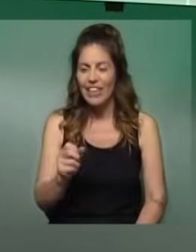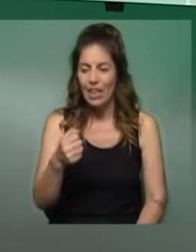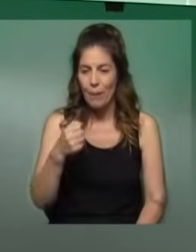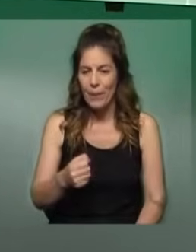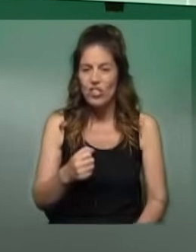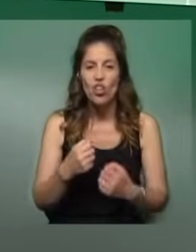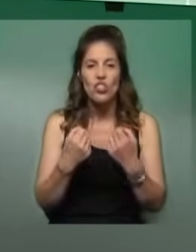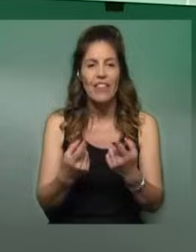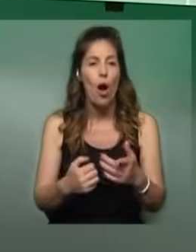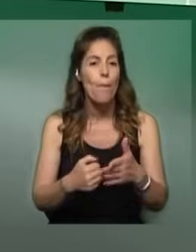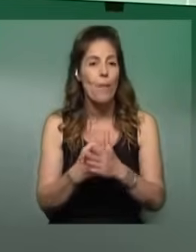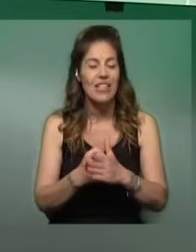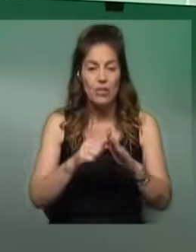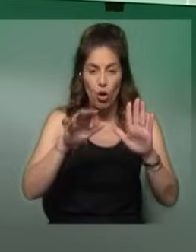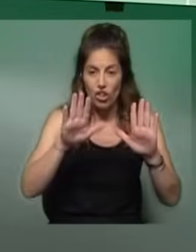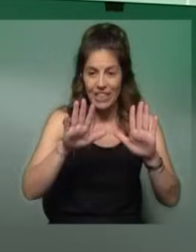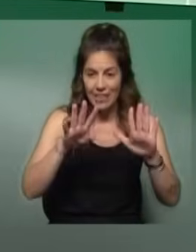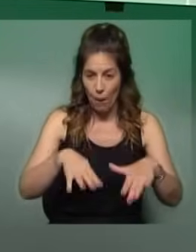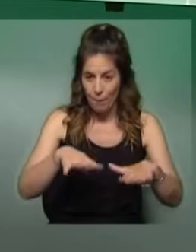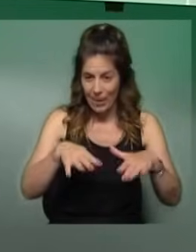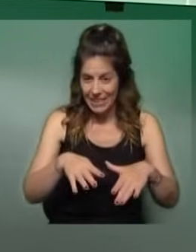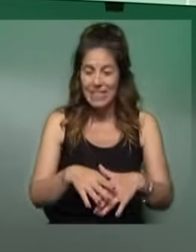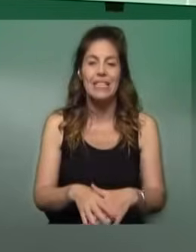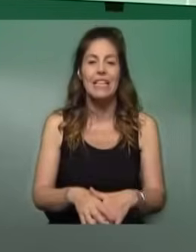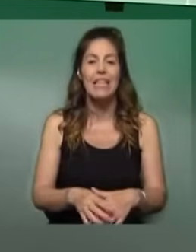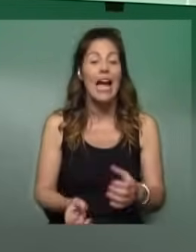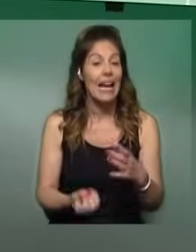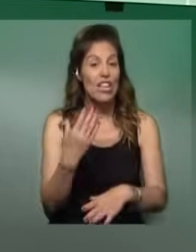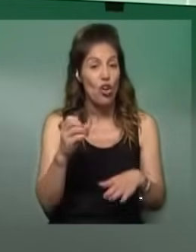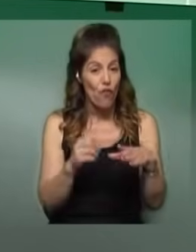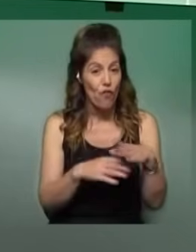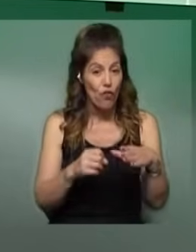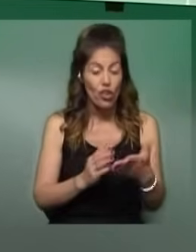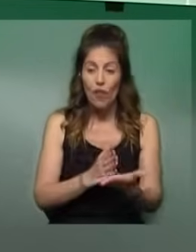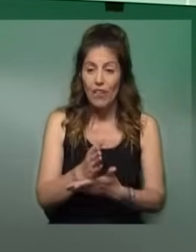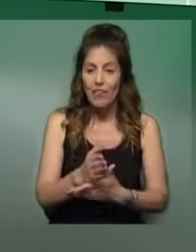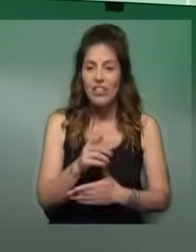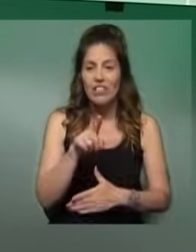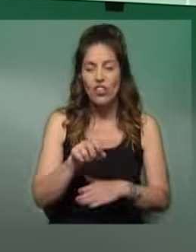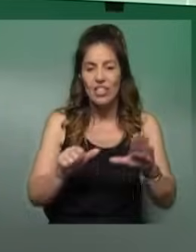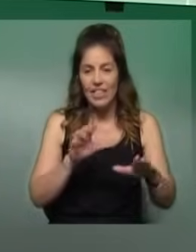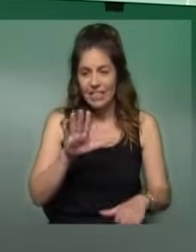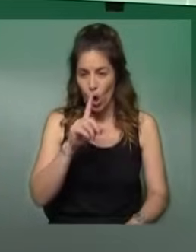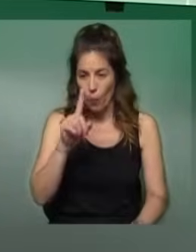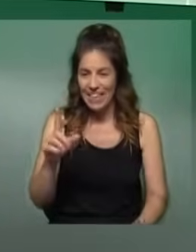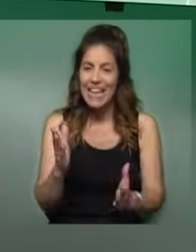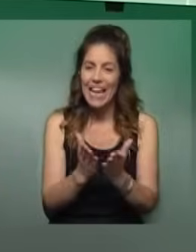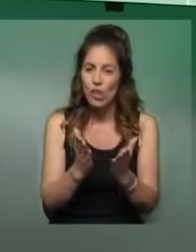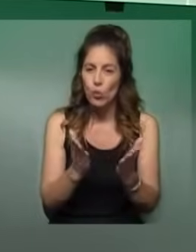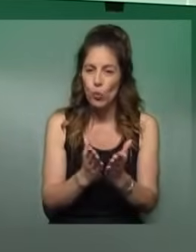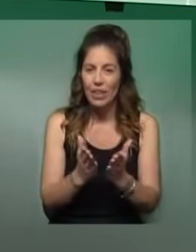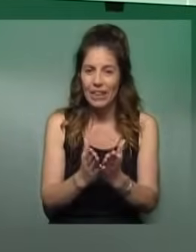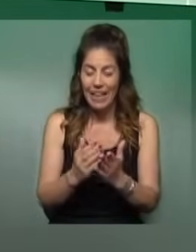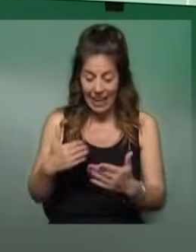y se da por un máximo de 10 meses desde la creación de este fondo se han beneficiado 165000 estudiantes y en lo que